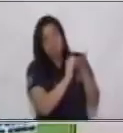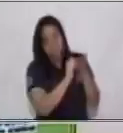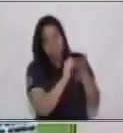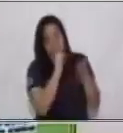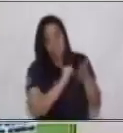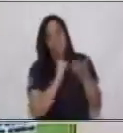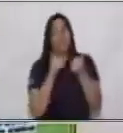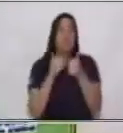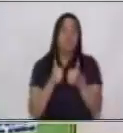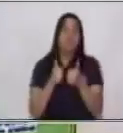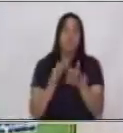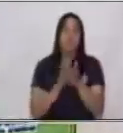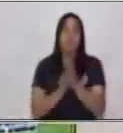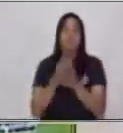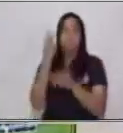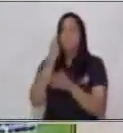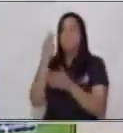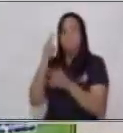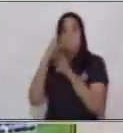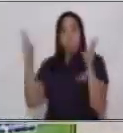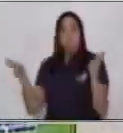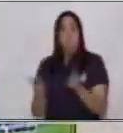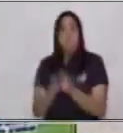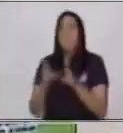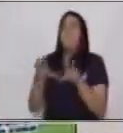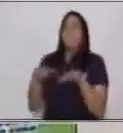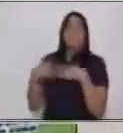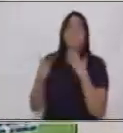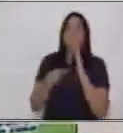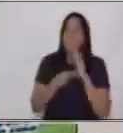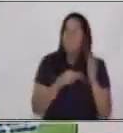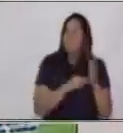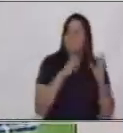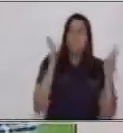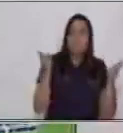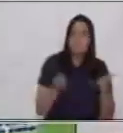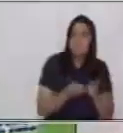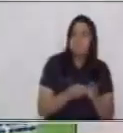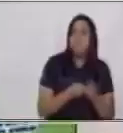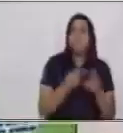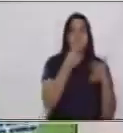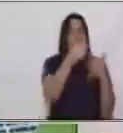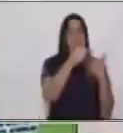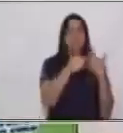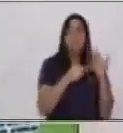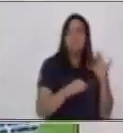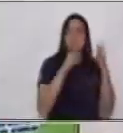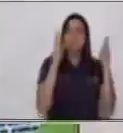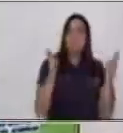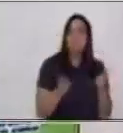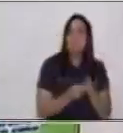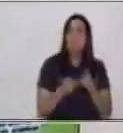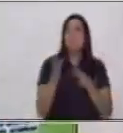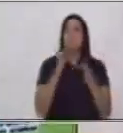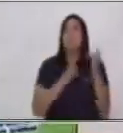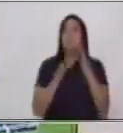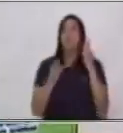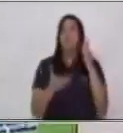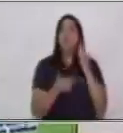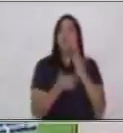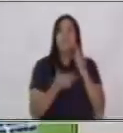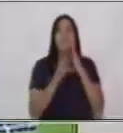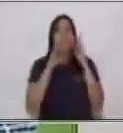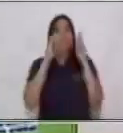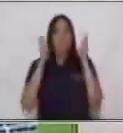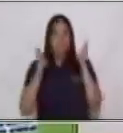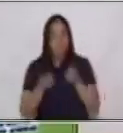acá tienes ya qué es un resumen, cómo hacer un resumen y qué técnicas podemos hacer. Pero vamos a ejercitar un poco cómo realizar un resumen,